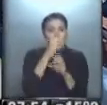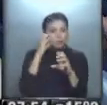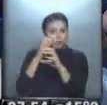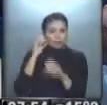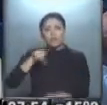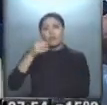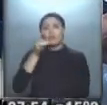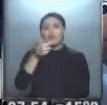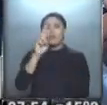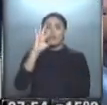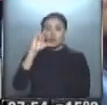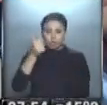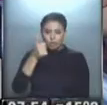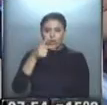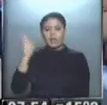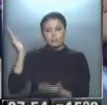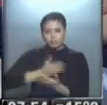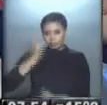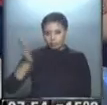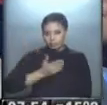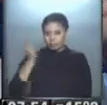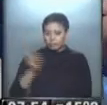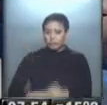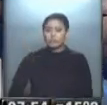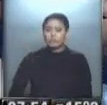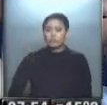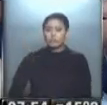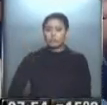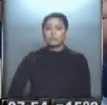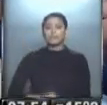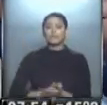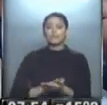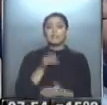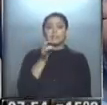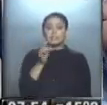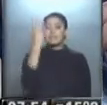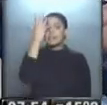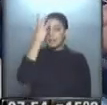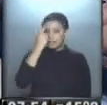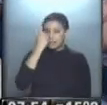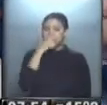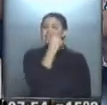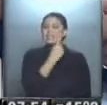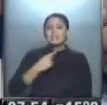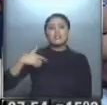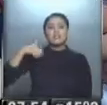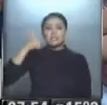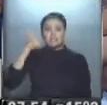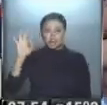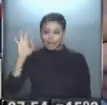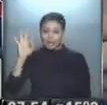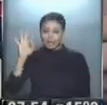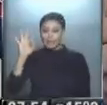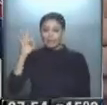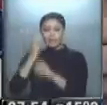Roca, 300 coches, estos están en proceso de fabricación. En lo que respecta a la línea San Martín, han llegado ya los 160 coches